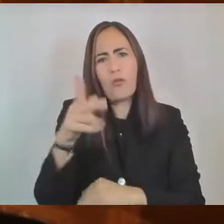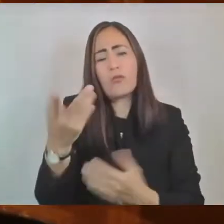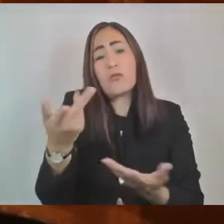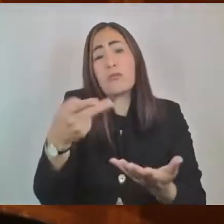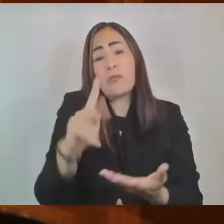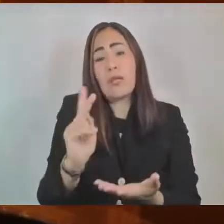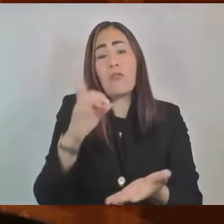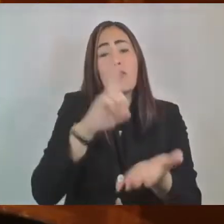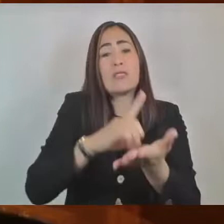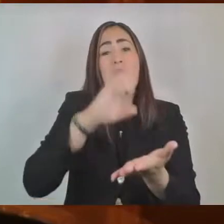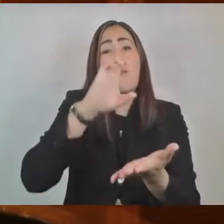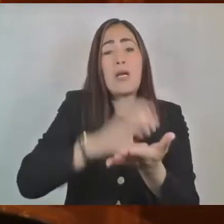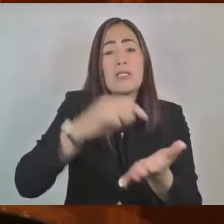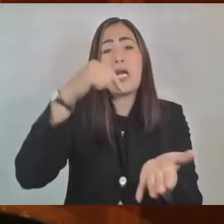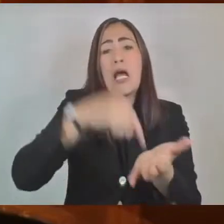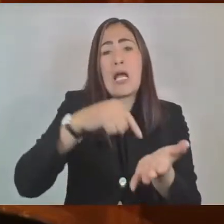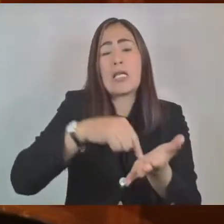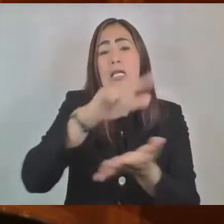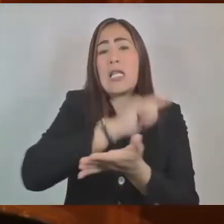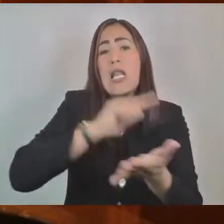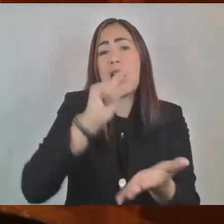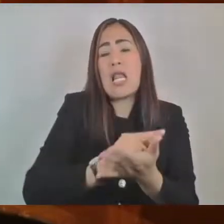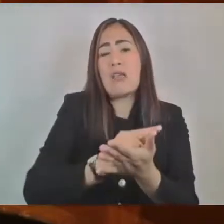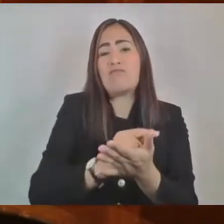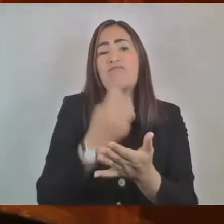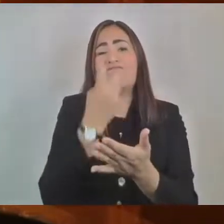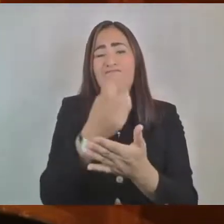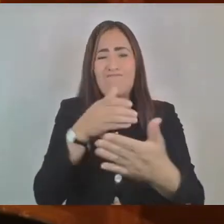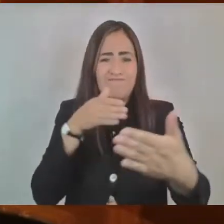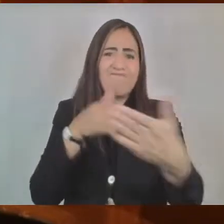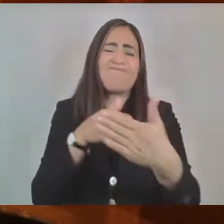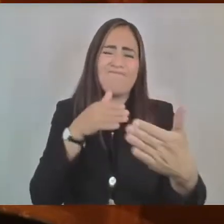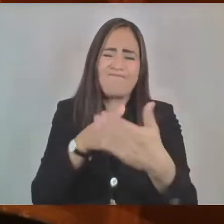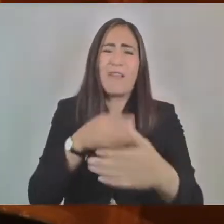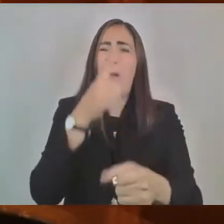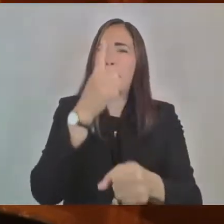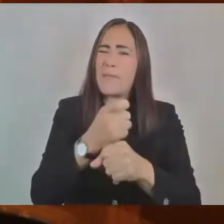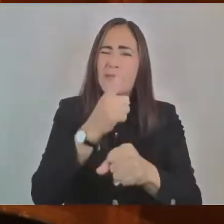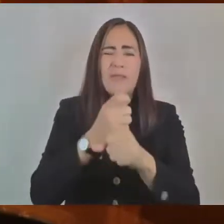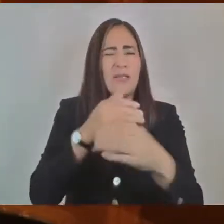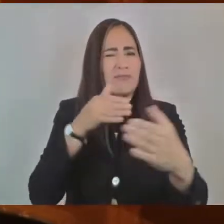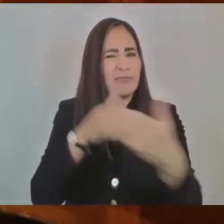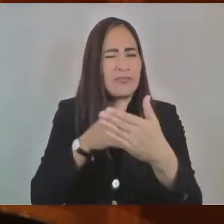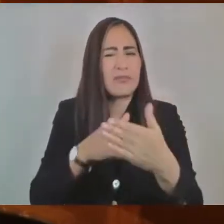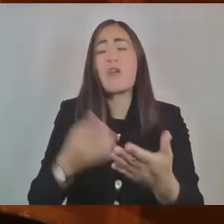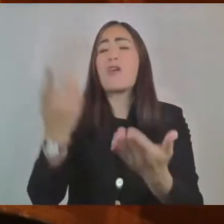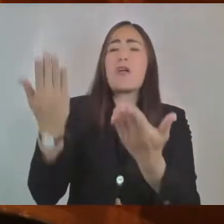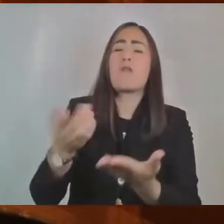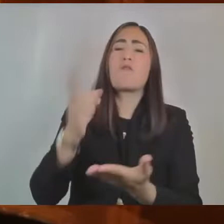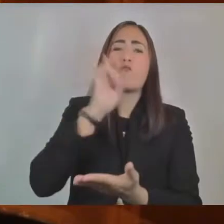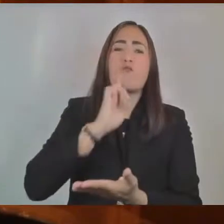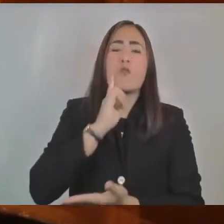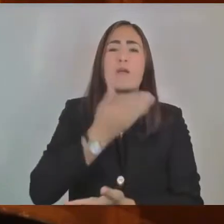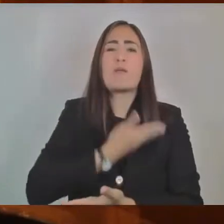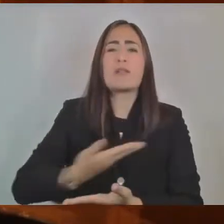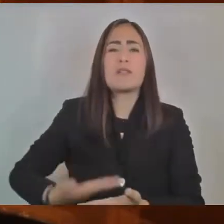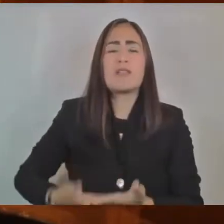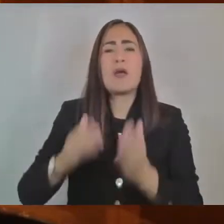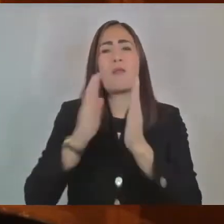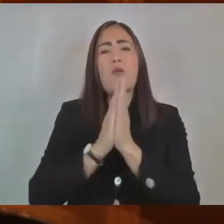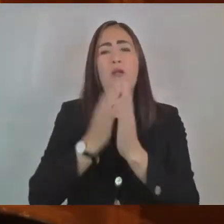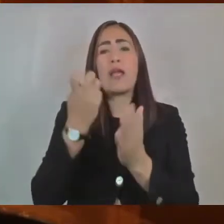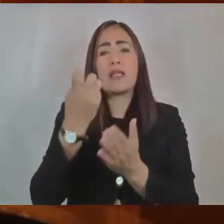la discapacidad legislativa es la primera barrera de las y los mexiquenses. Señora Presidenta, pido